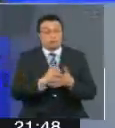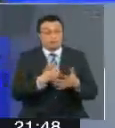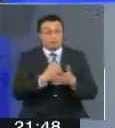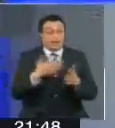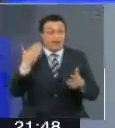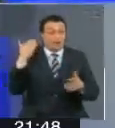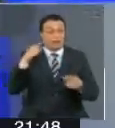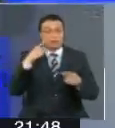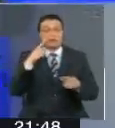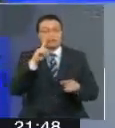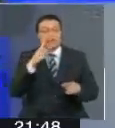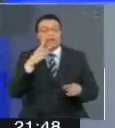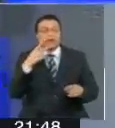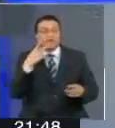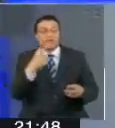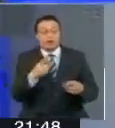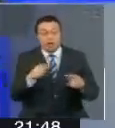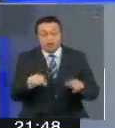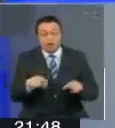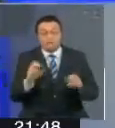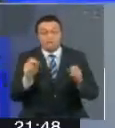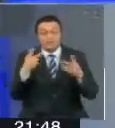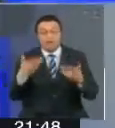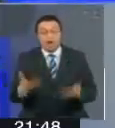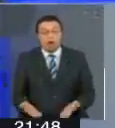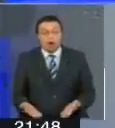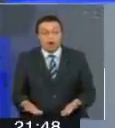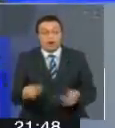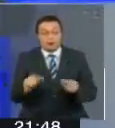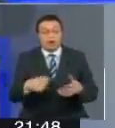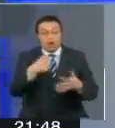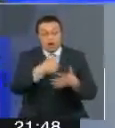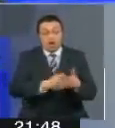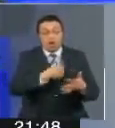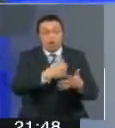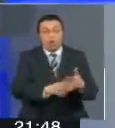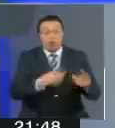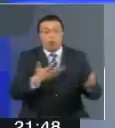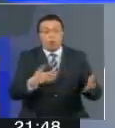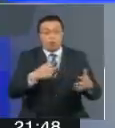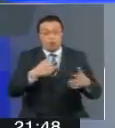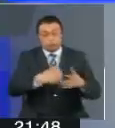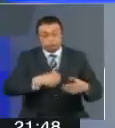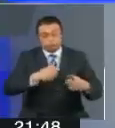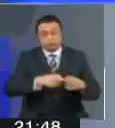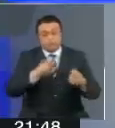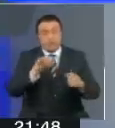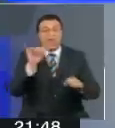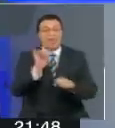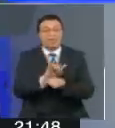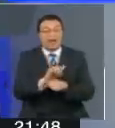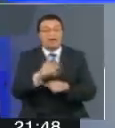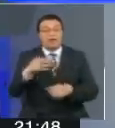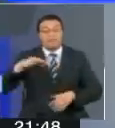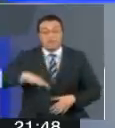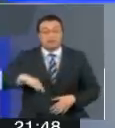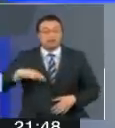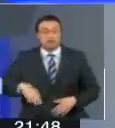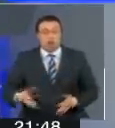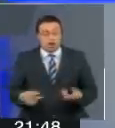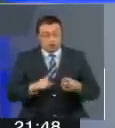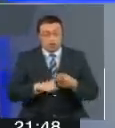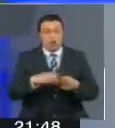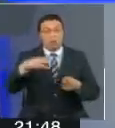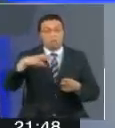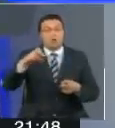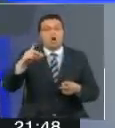el pasado tienen que ver con lo que ellos viven hoy, con la lucha por la estafa de las previsiones, el